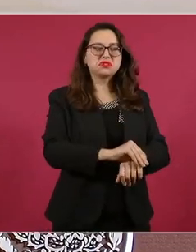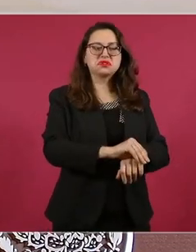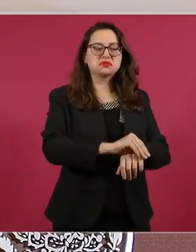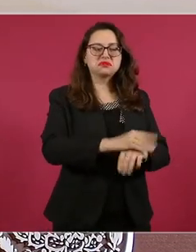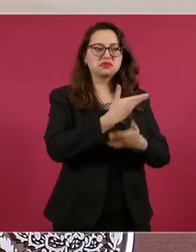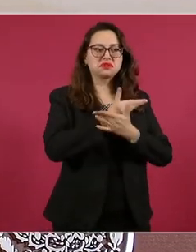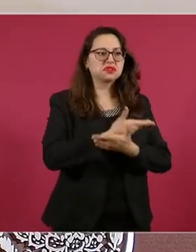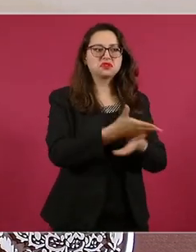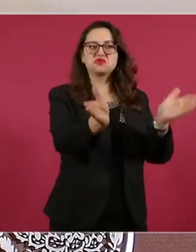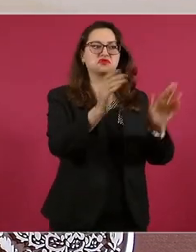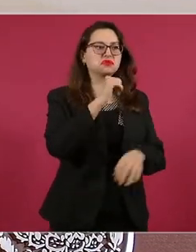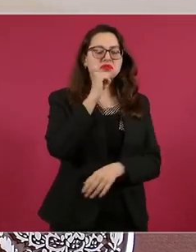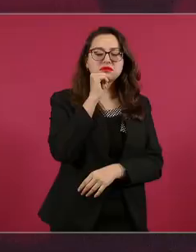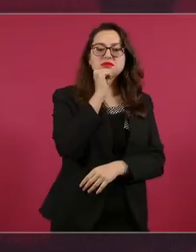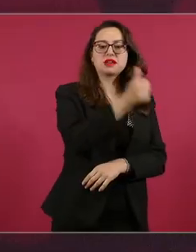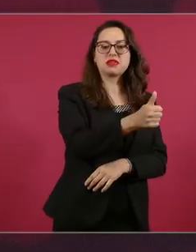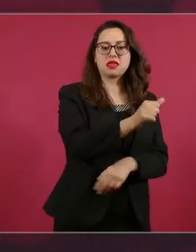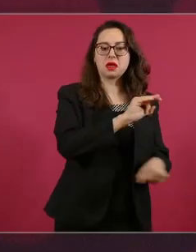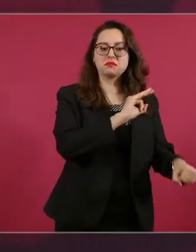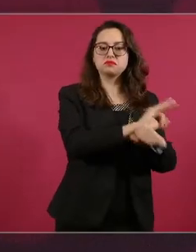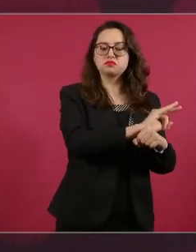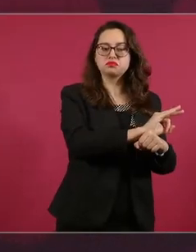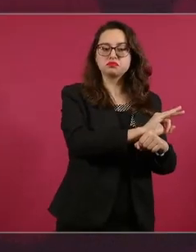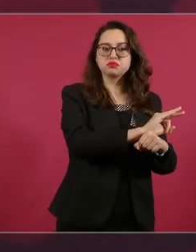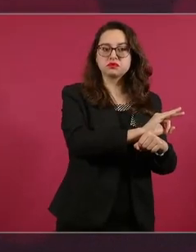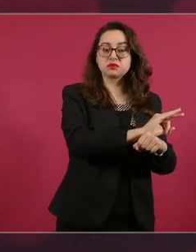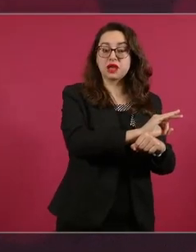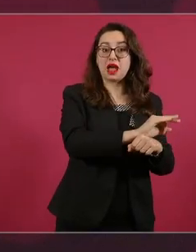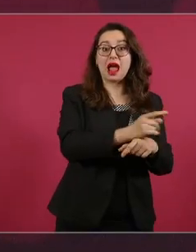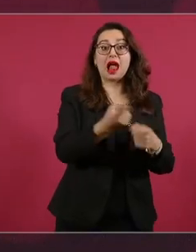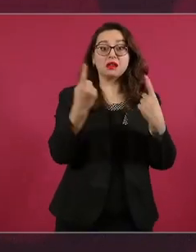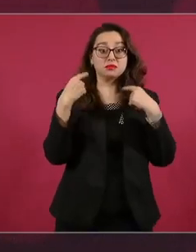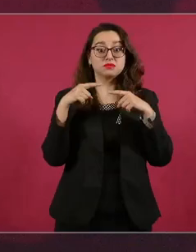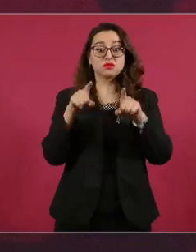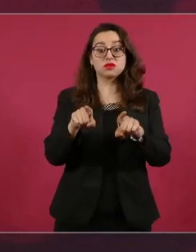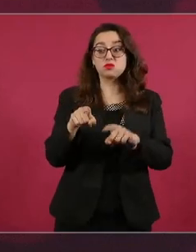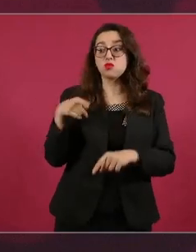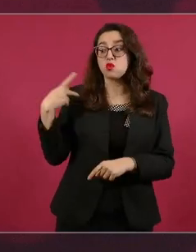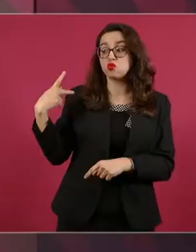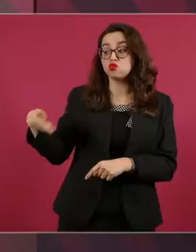un asunto, un expediente